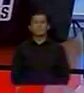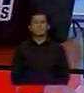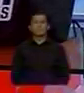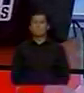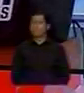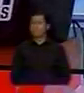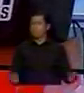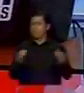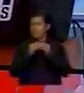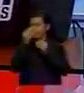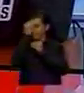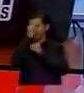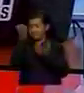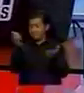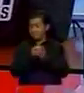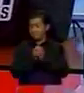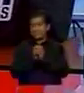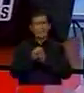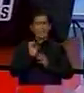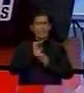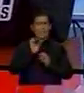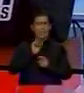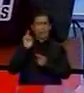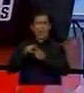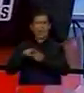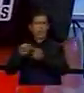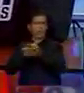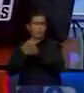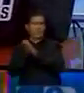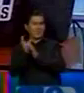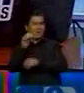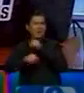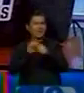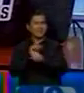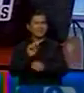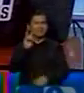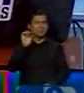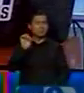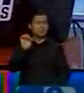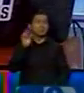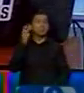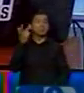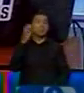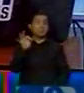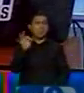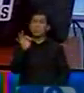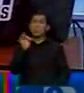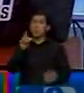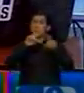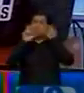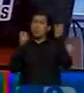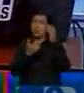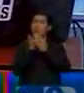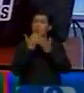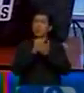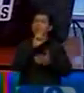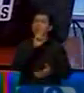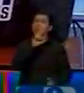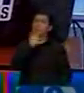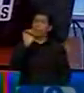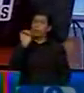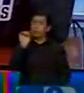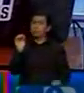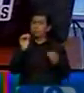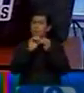Más noticias, amigos. De enero a noviembre de 2019 a nivel nacional se crearon 120 empresas más que en el